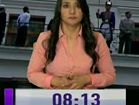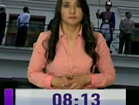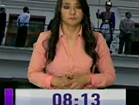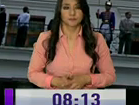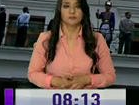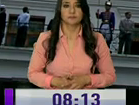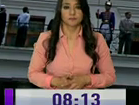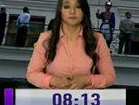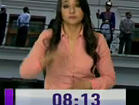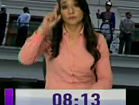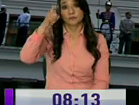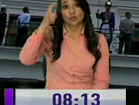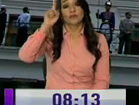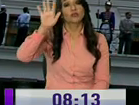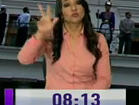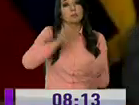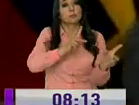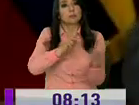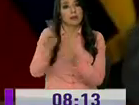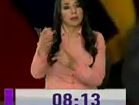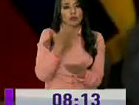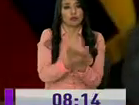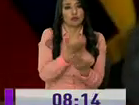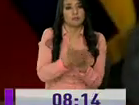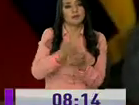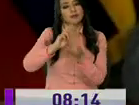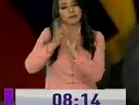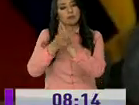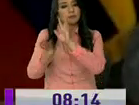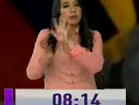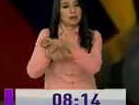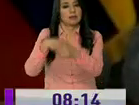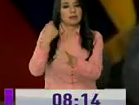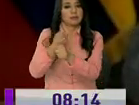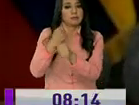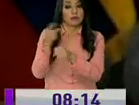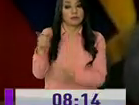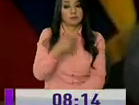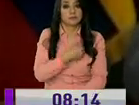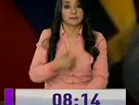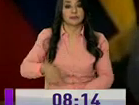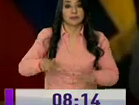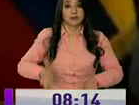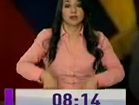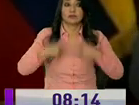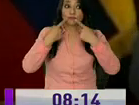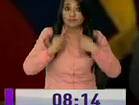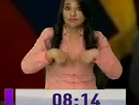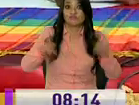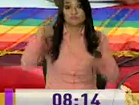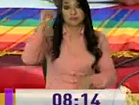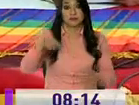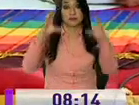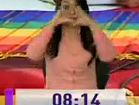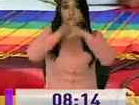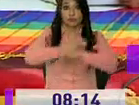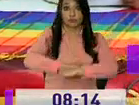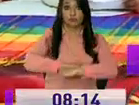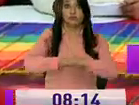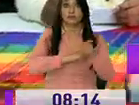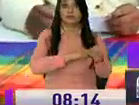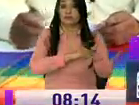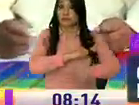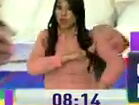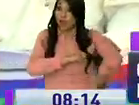Las medidas económicas y reforma laboral anunciadas por el presidente de la República, Lenín Moreno, la noche de este martes, no fue del agrado